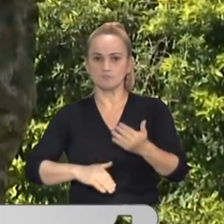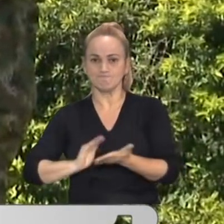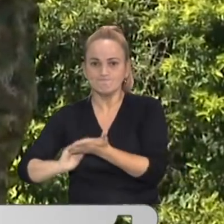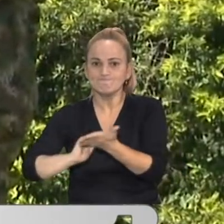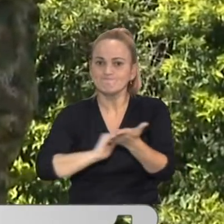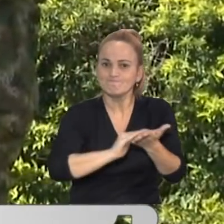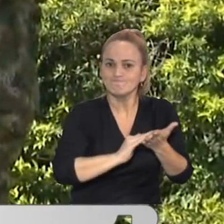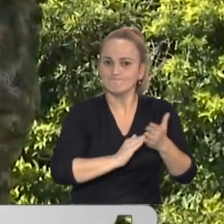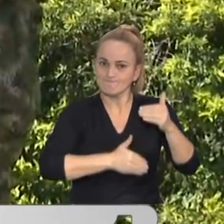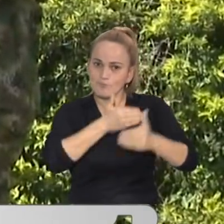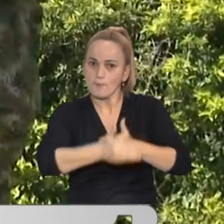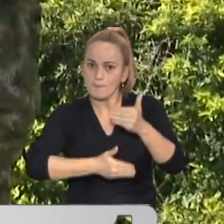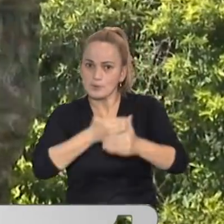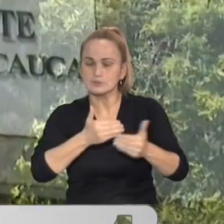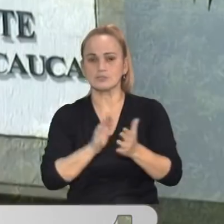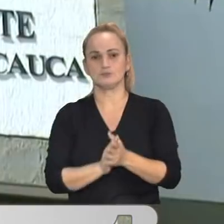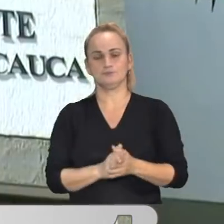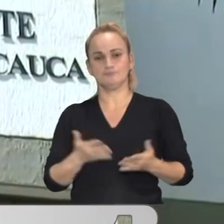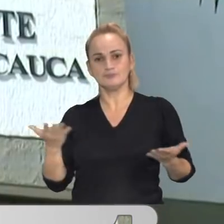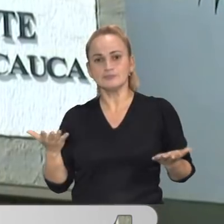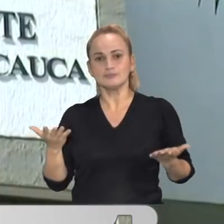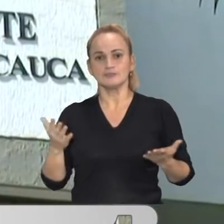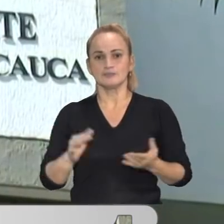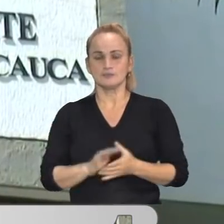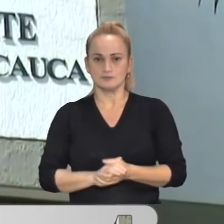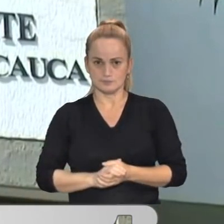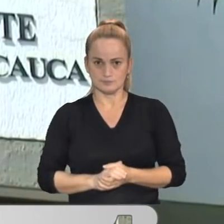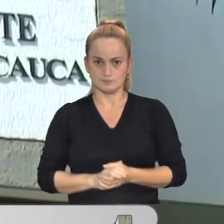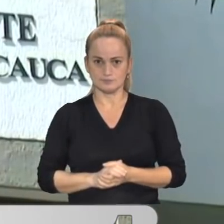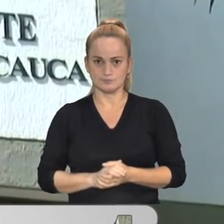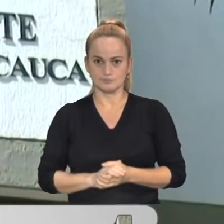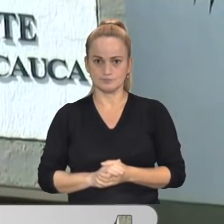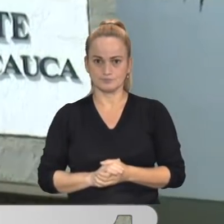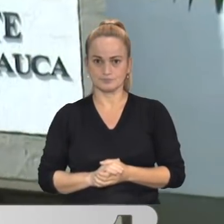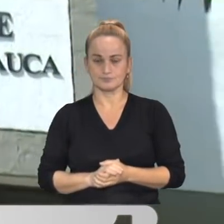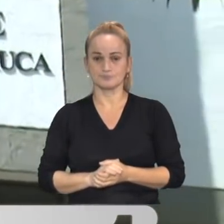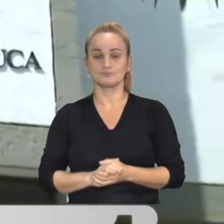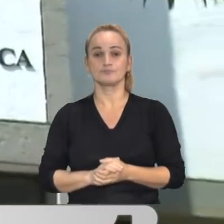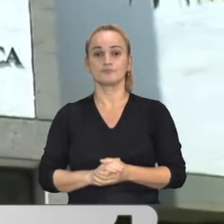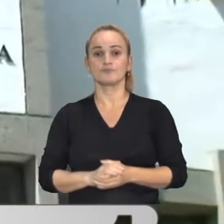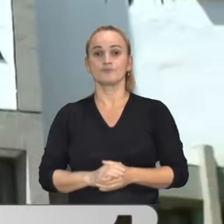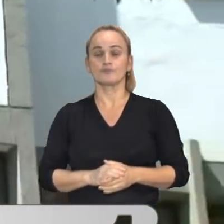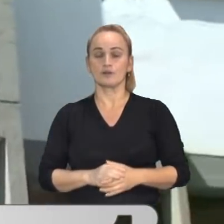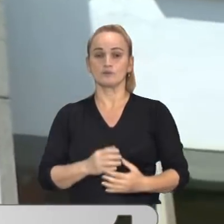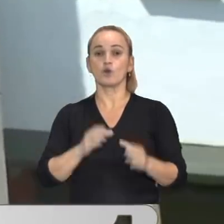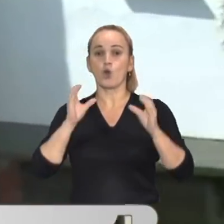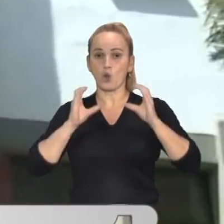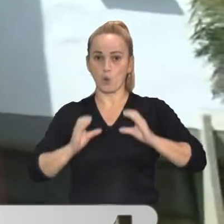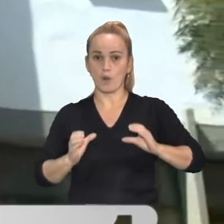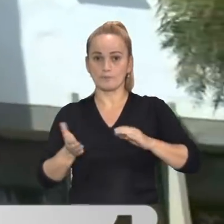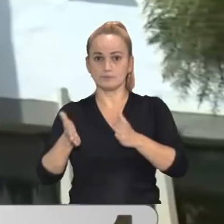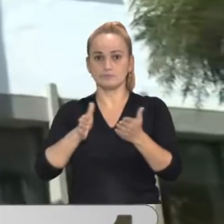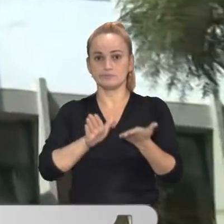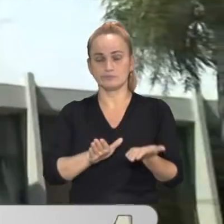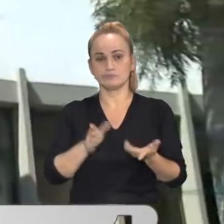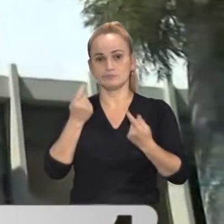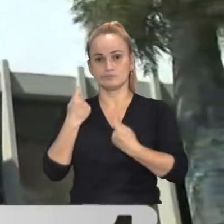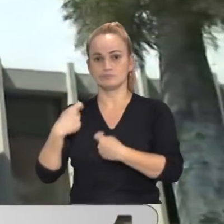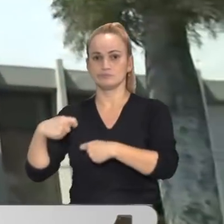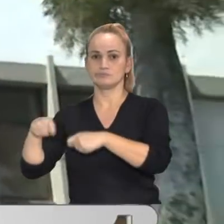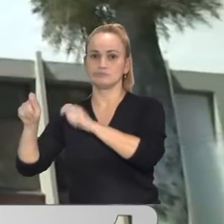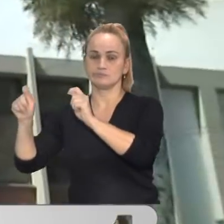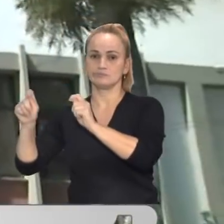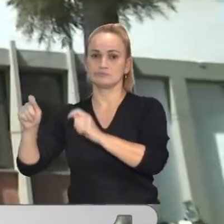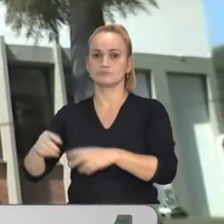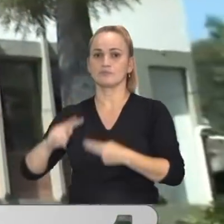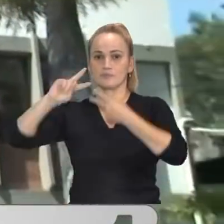acciones que correspondan de acuerdo con lo que se ha ordenado. El cadáver del soldado Martínez será trasladado a la